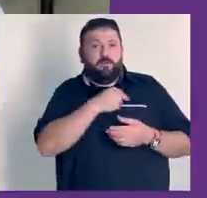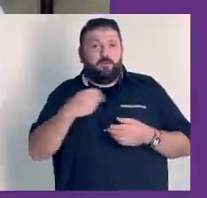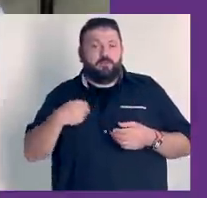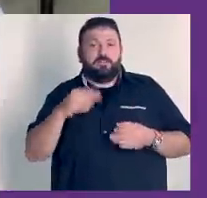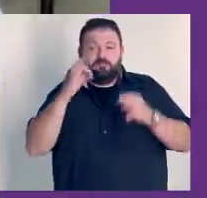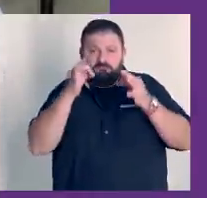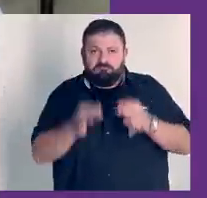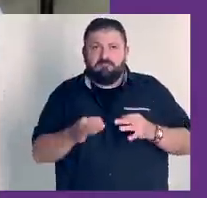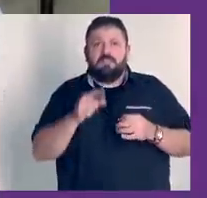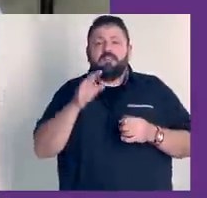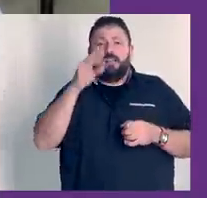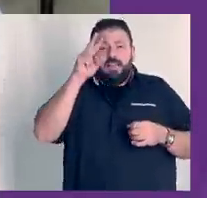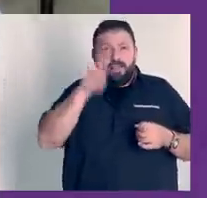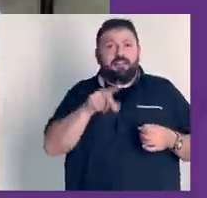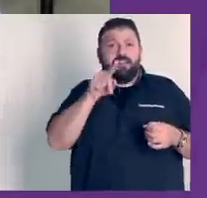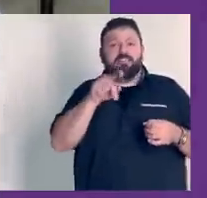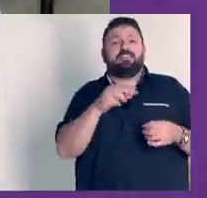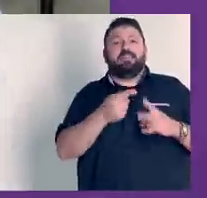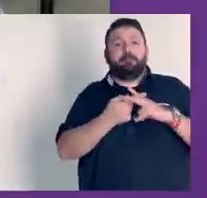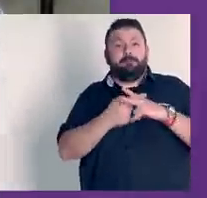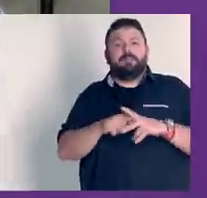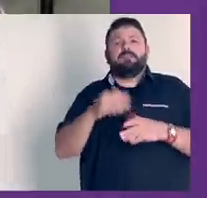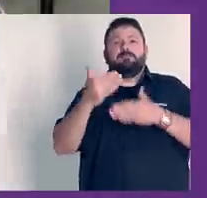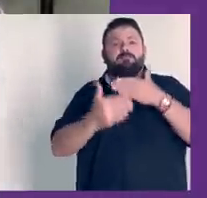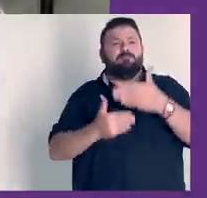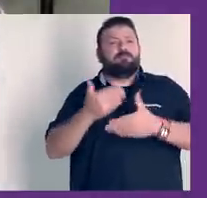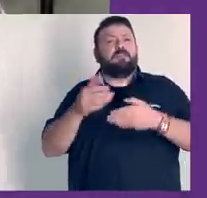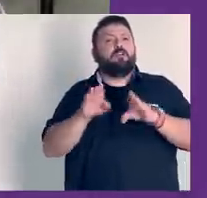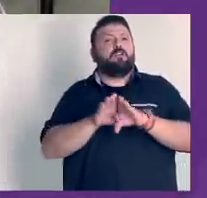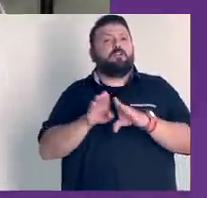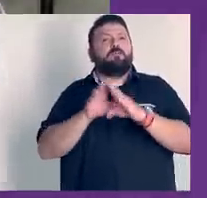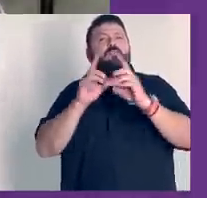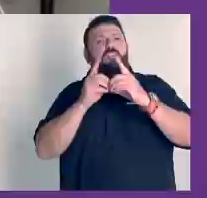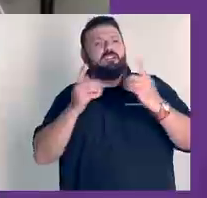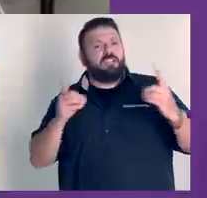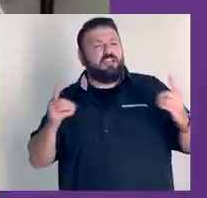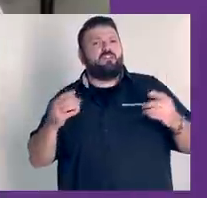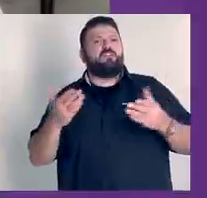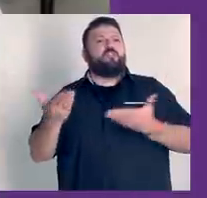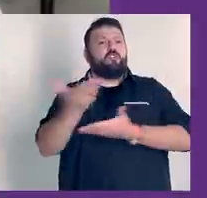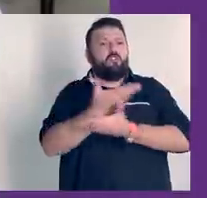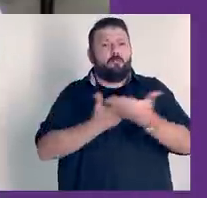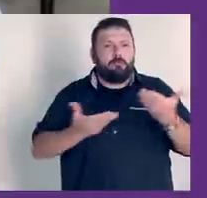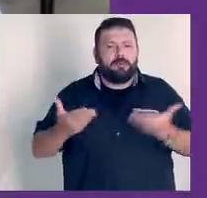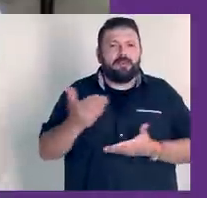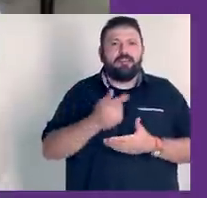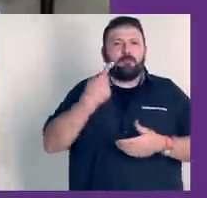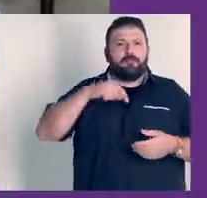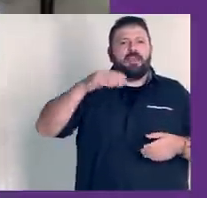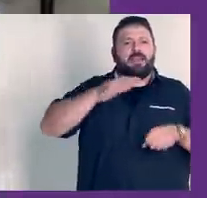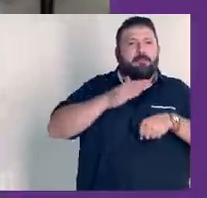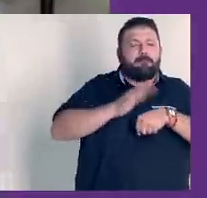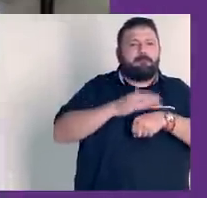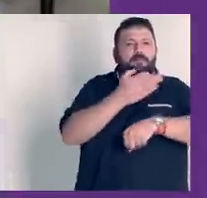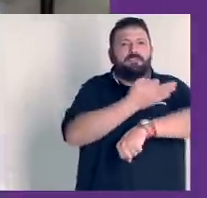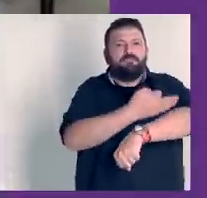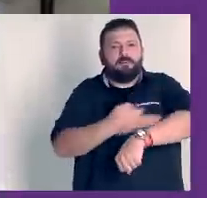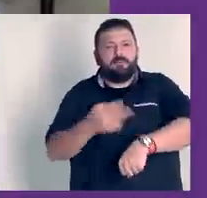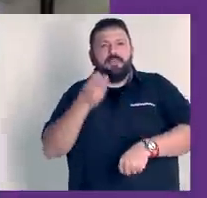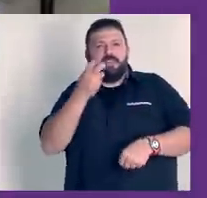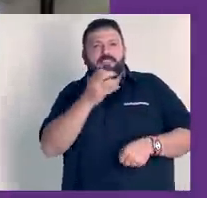es la manera de generar lo que le llamamos multidesarrollo, compartir la oportunidad para que más familias se puedan